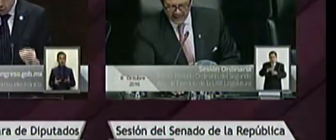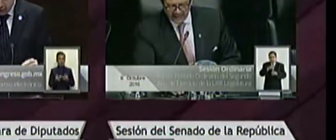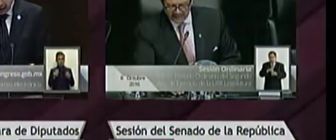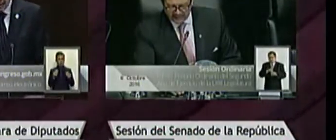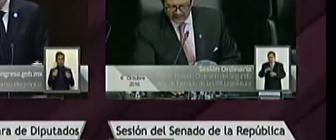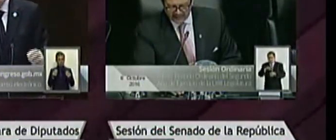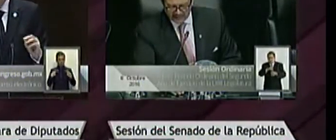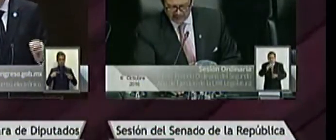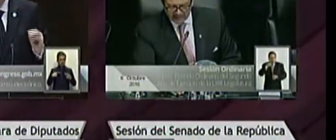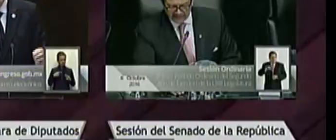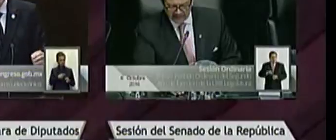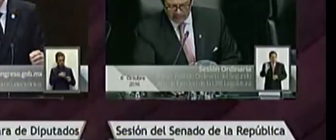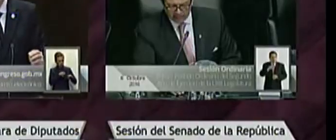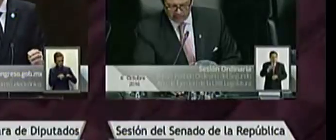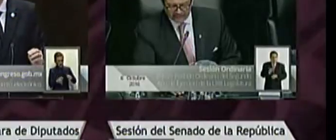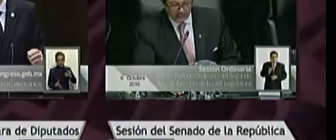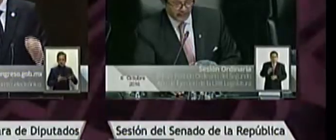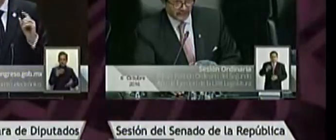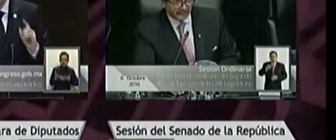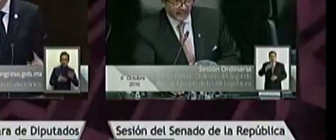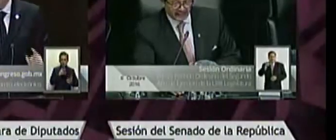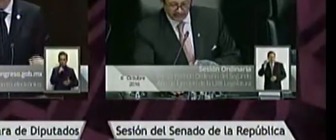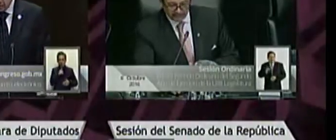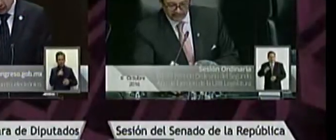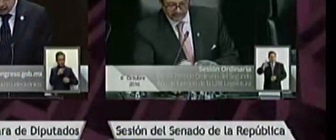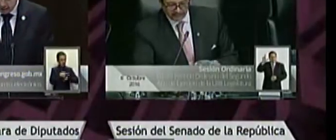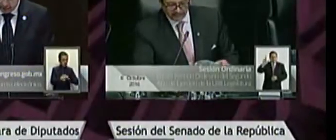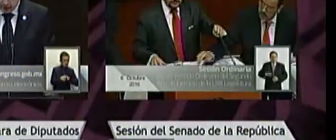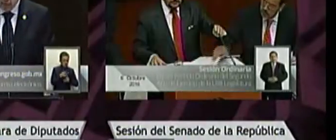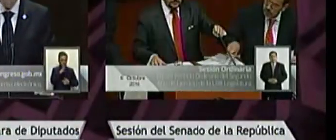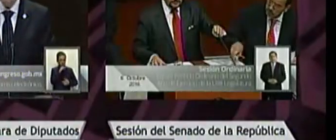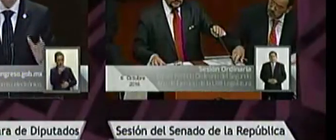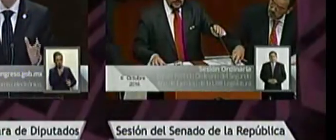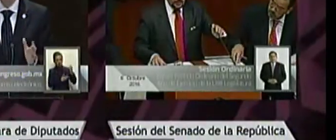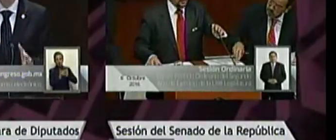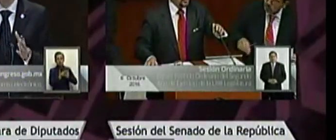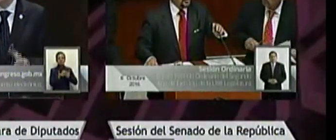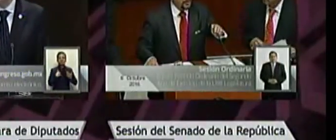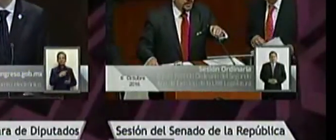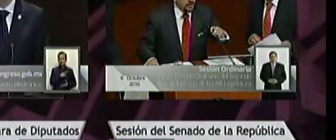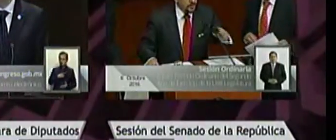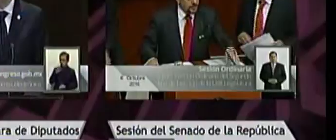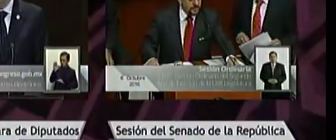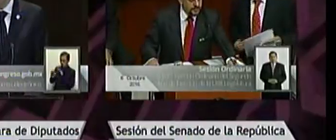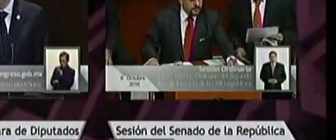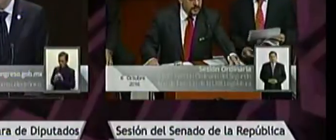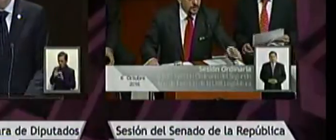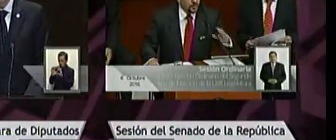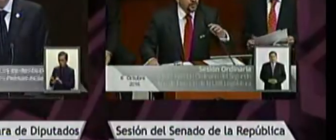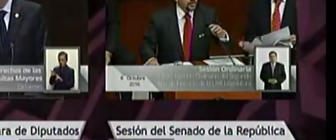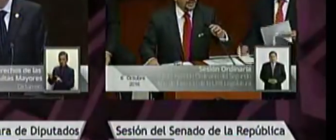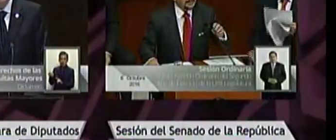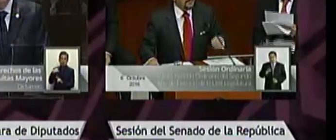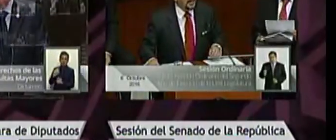estabilidad económica y muchas veces su realización personal para poder así cuidar a quienes les dieron vida